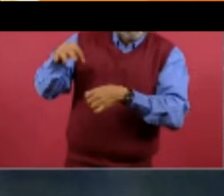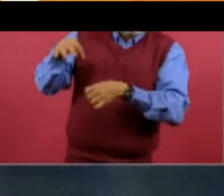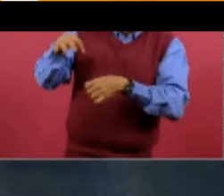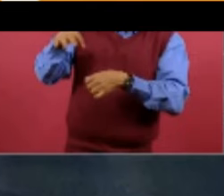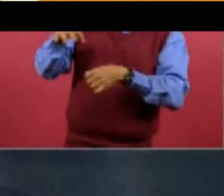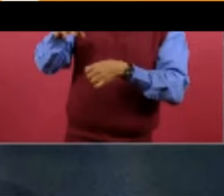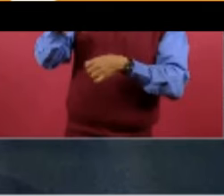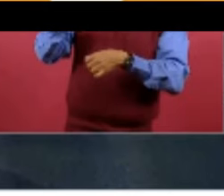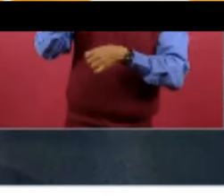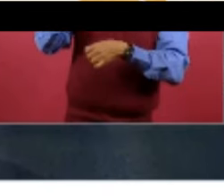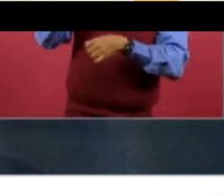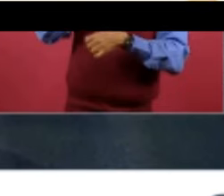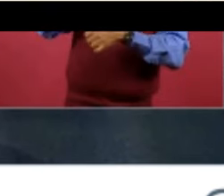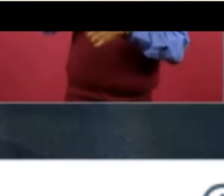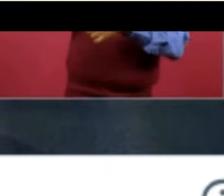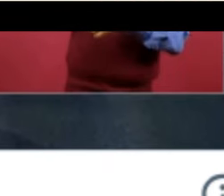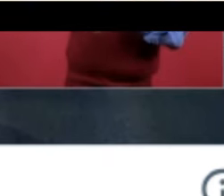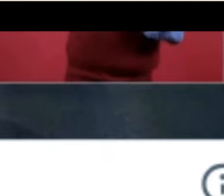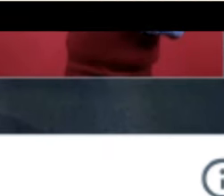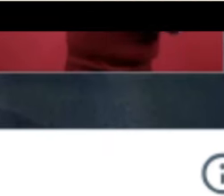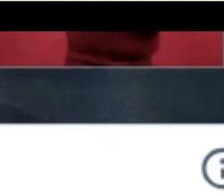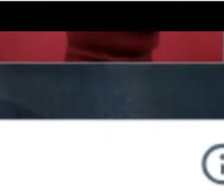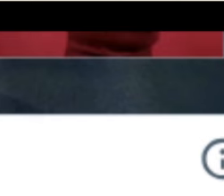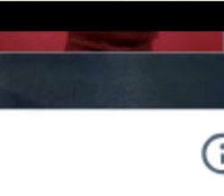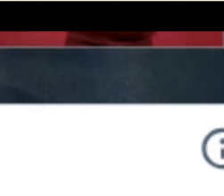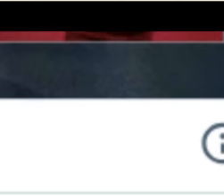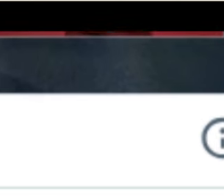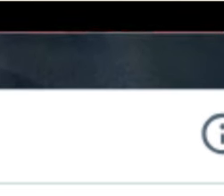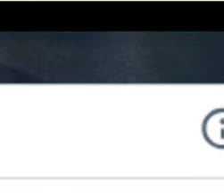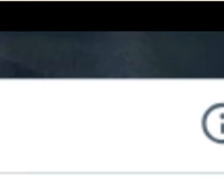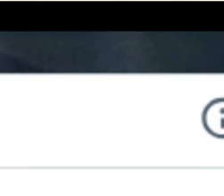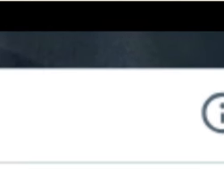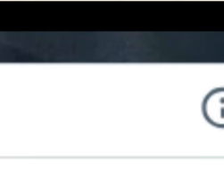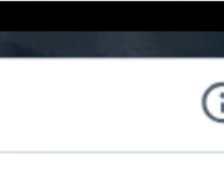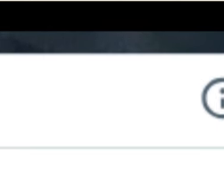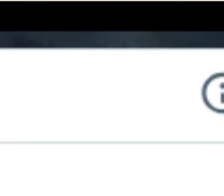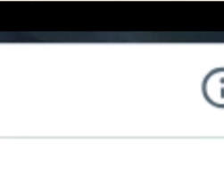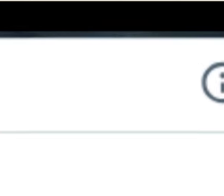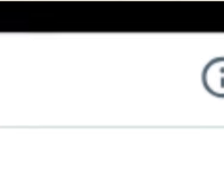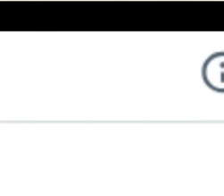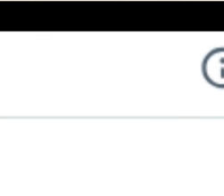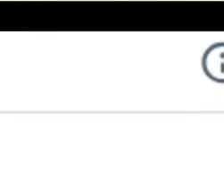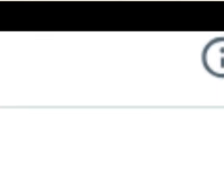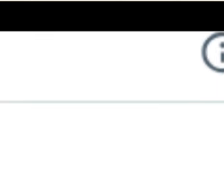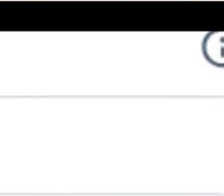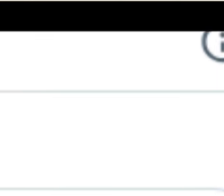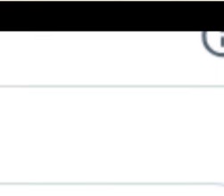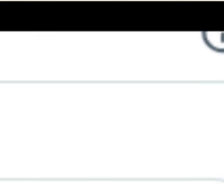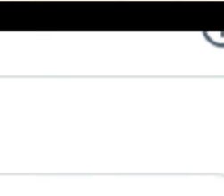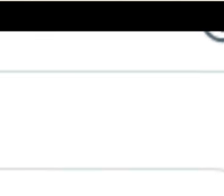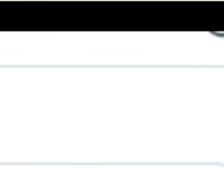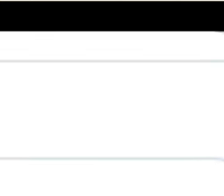Estados Americanos en torno a Venezuela, que cuestionan la legalidad de los comicios. El Tribunal Supremo